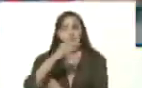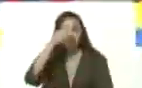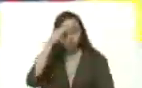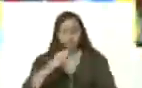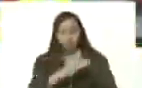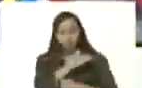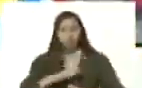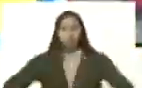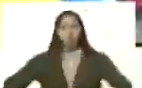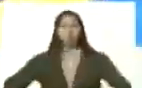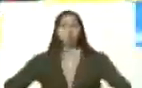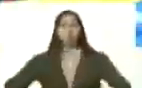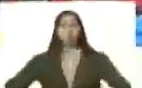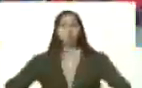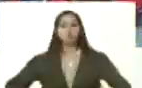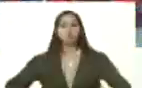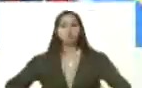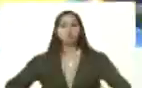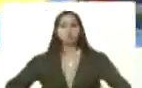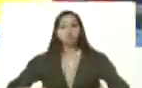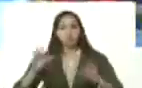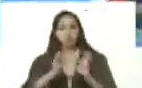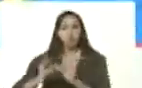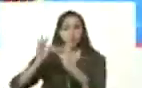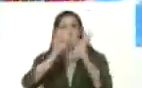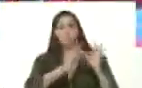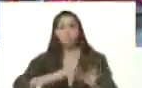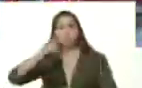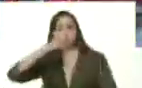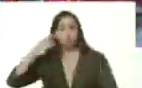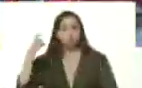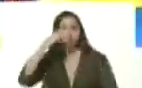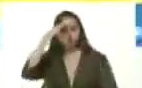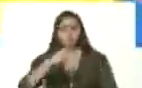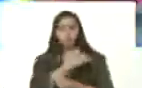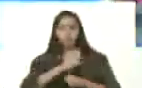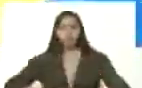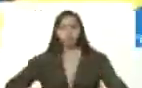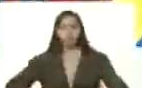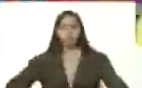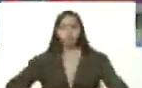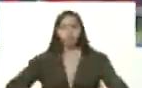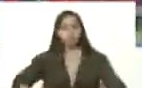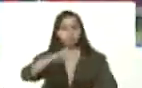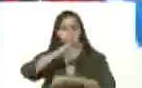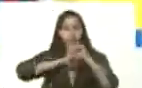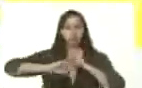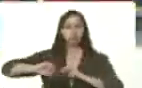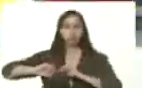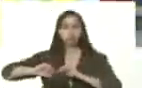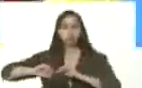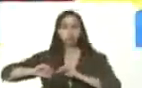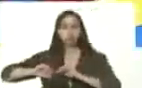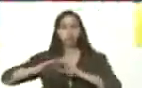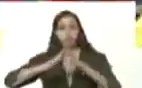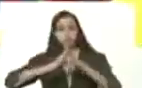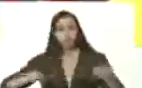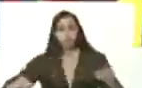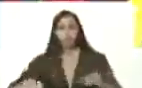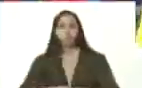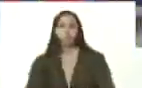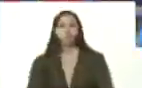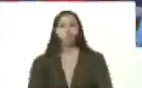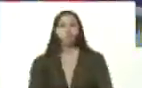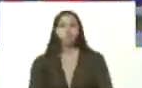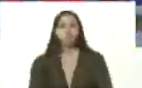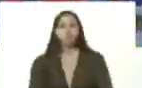Y ahí está la estructura que es la Unión Cívico-Militar para darle frente a quien tengamos que darle frente. Y los que están